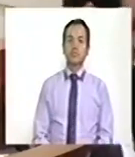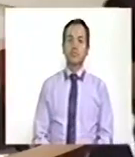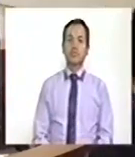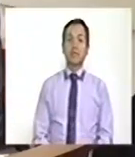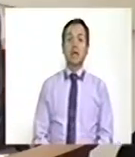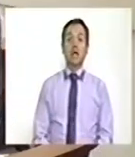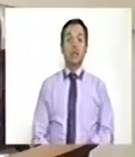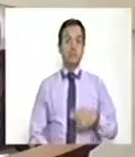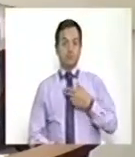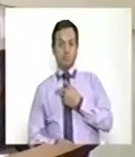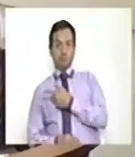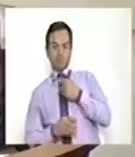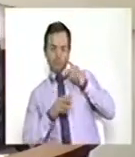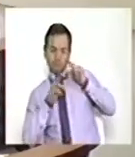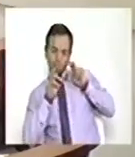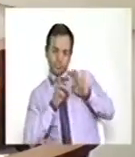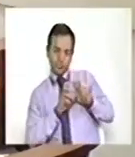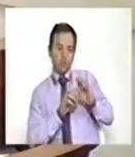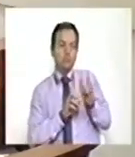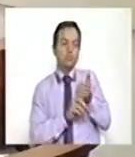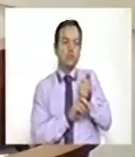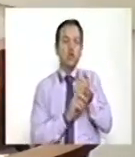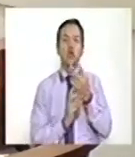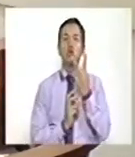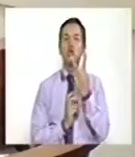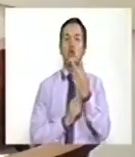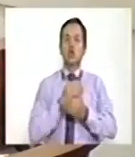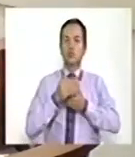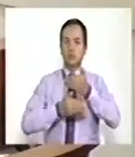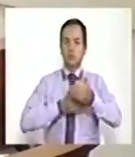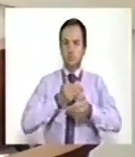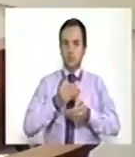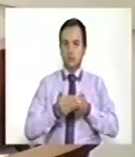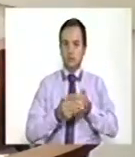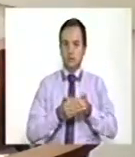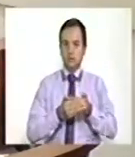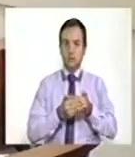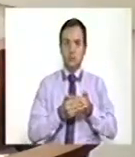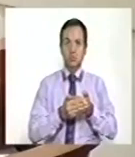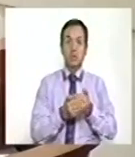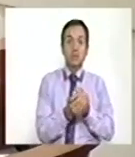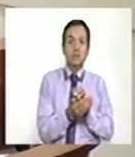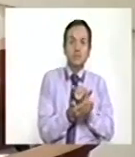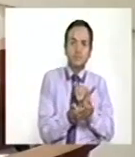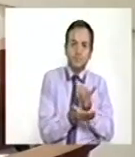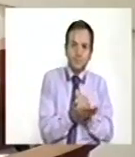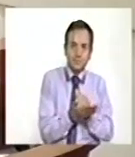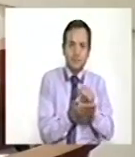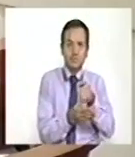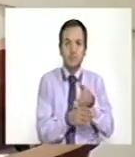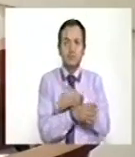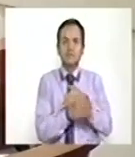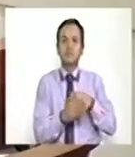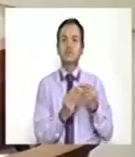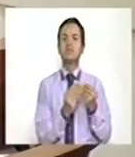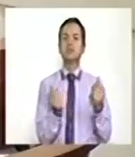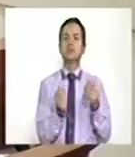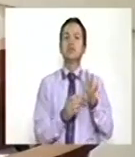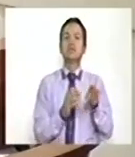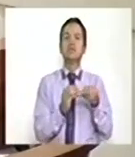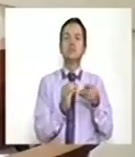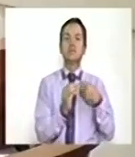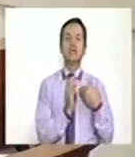Encontramos dos procesos después de haber eliminado y después de haber solicitado